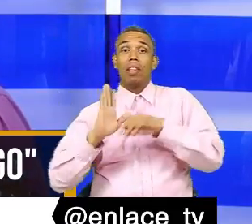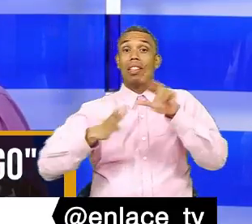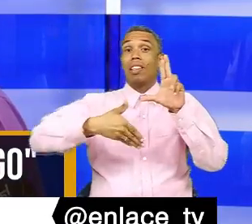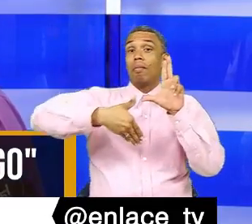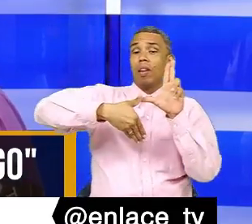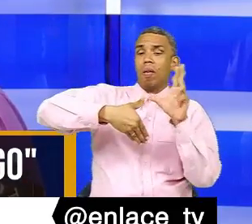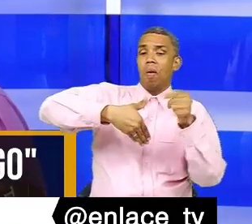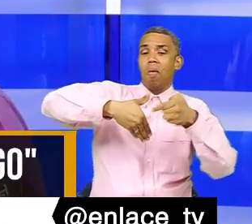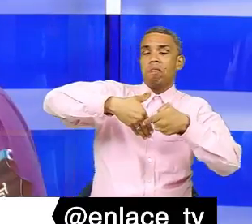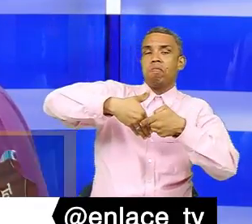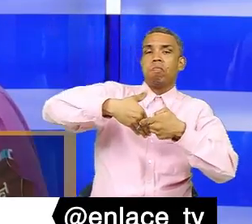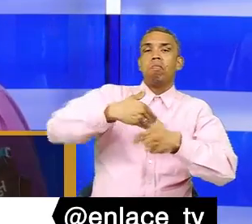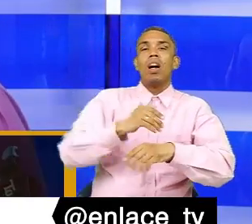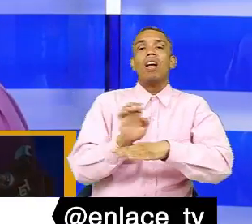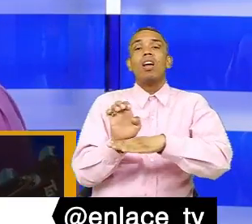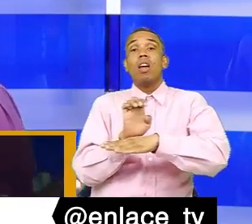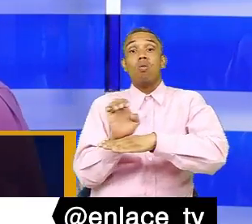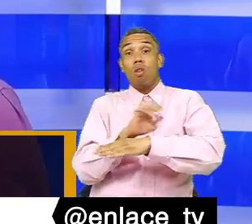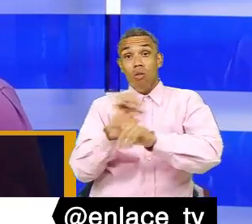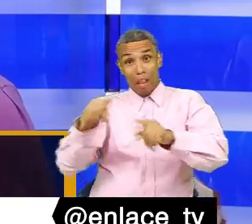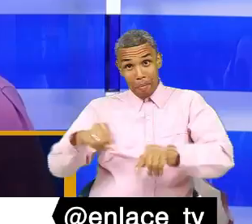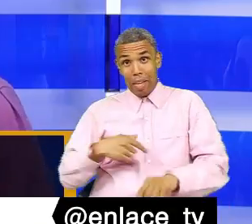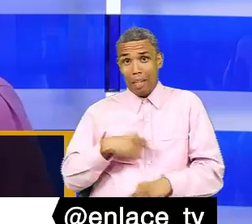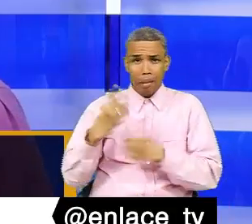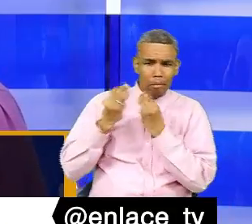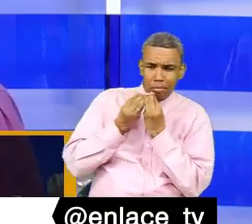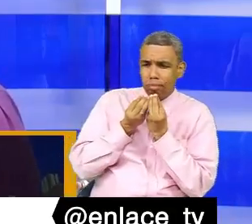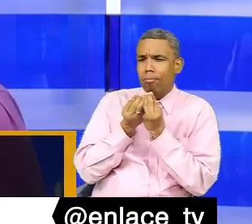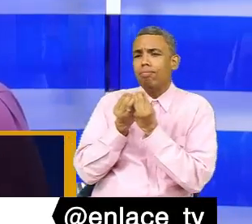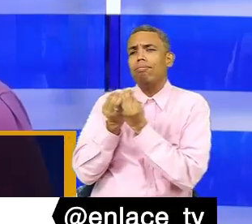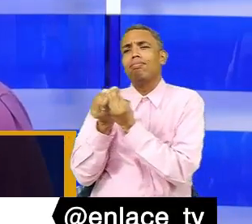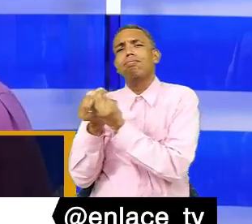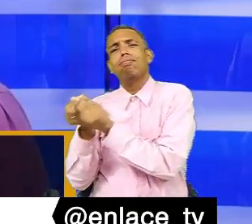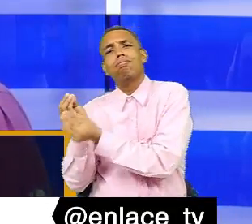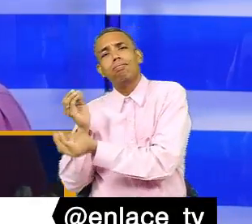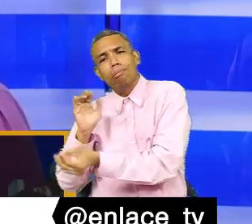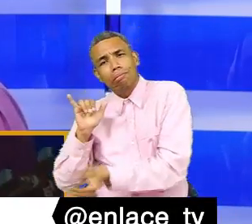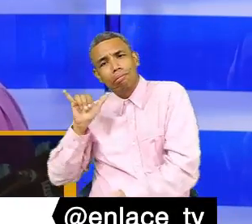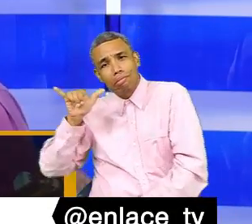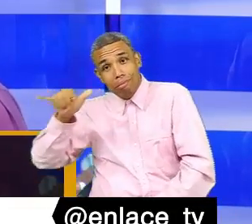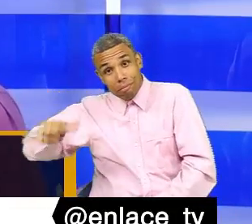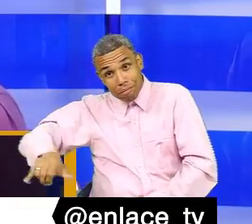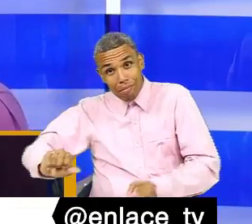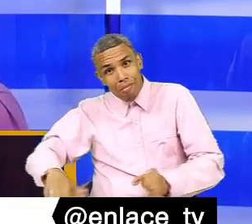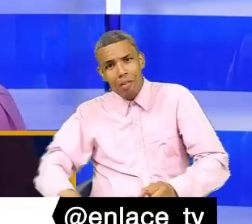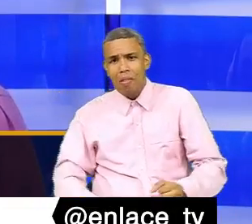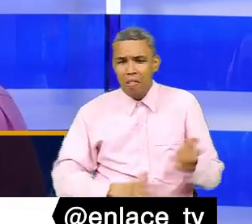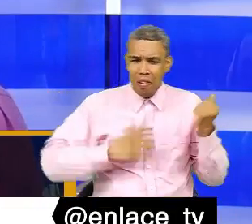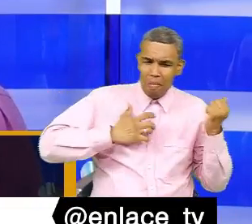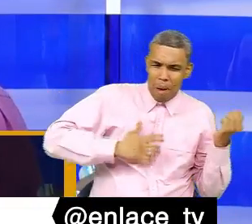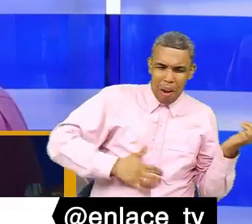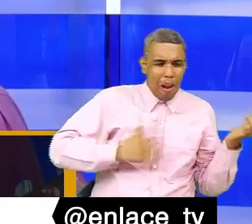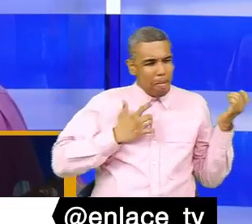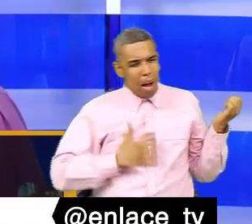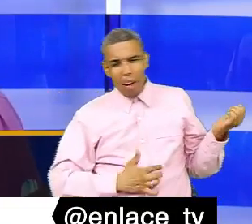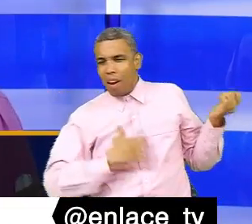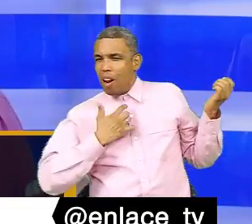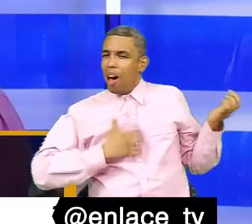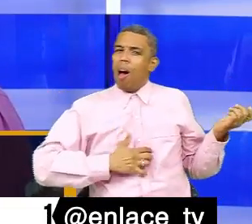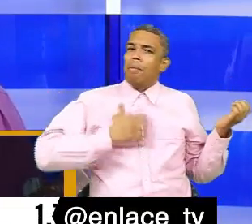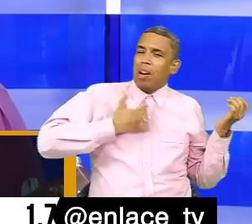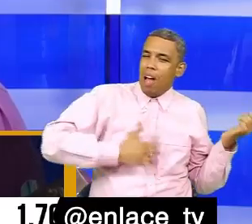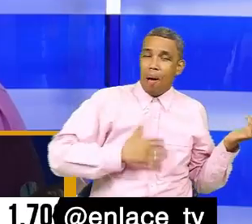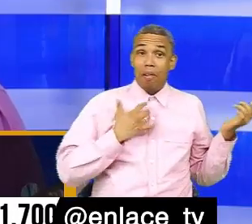partes promocionando como que lo que fue Il Divo en aquel momento, que jamás pensamos que la acogida fuera a ser tan